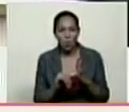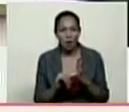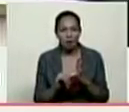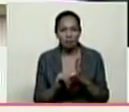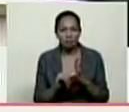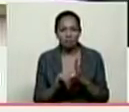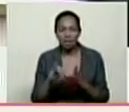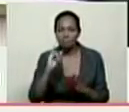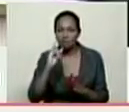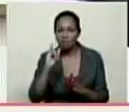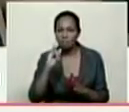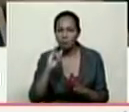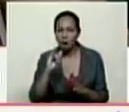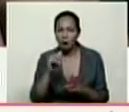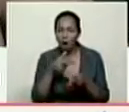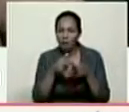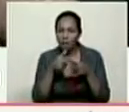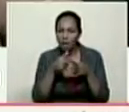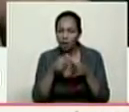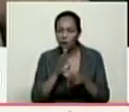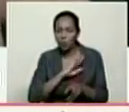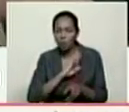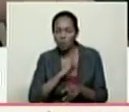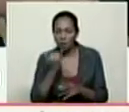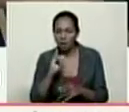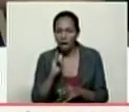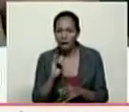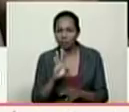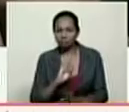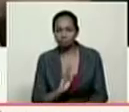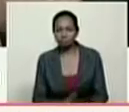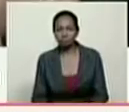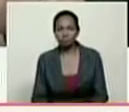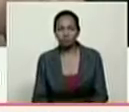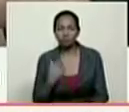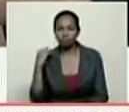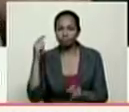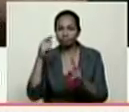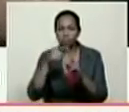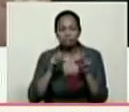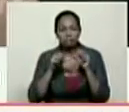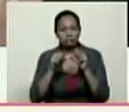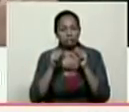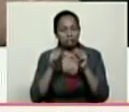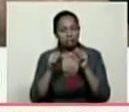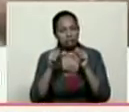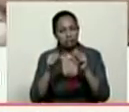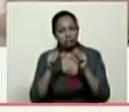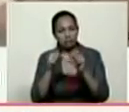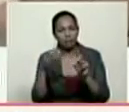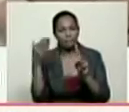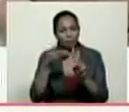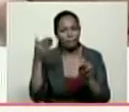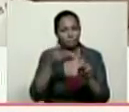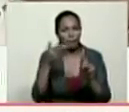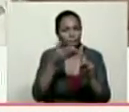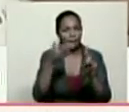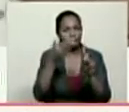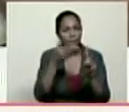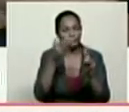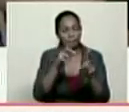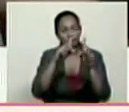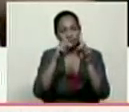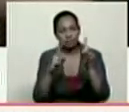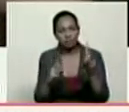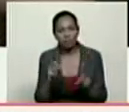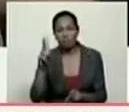subestaciones. Es una cosa dirigida a, de manera permanente, vulnerar el sistema eléctrico